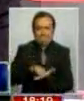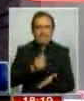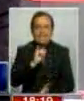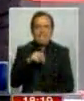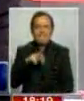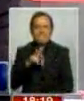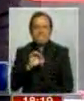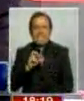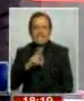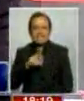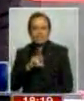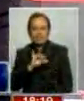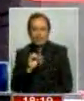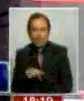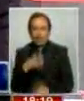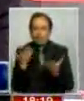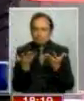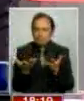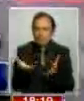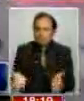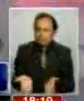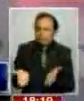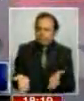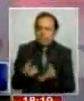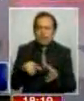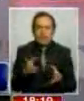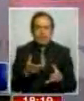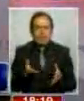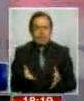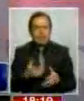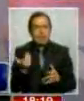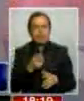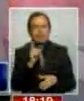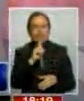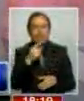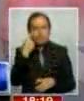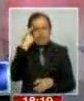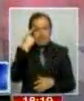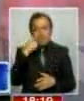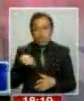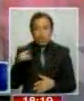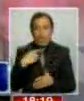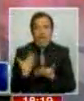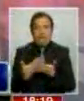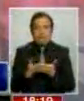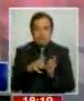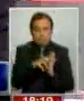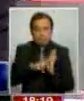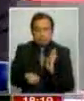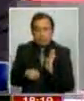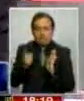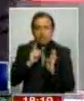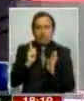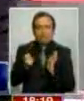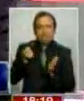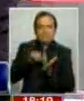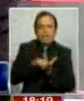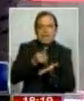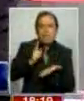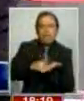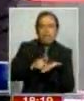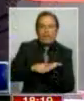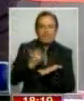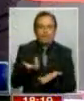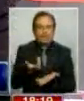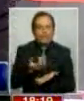consistente con nuestra institucionalidad, y que además no exista la potencial ilusión, porque yo lo digo en forma delicada, potencial ilusión, pero cuando